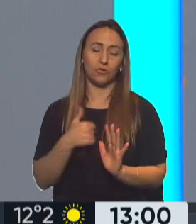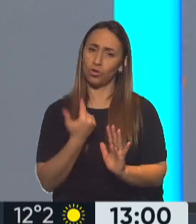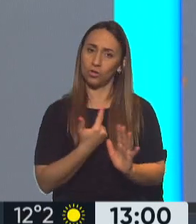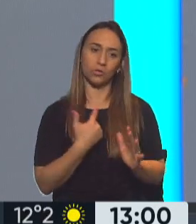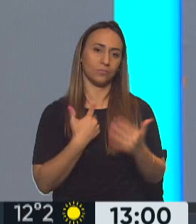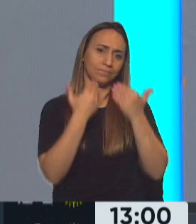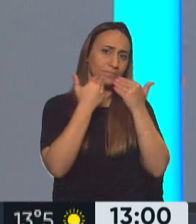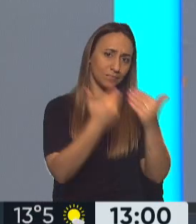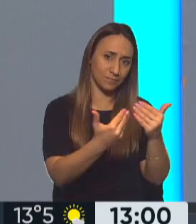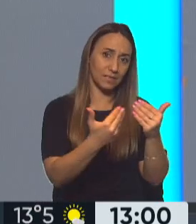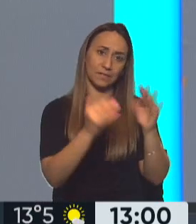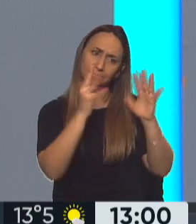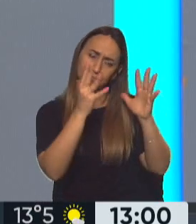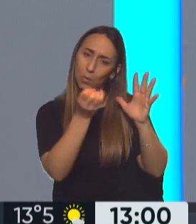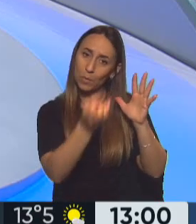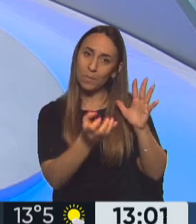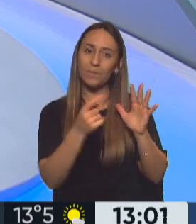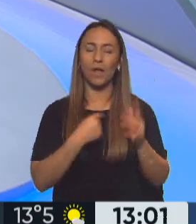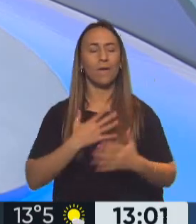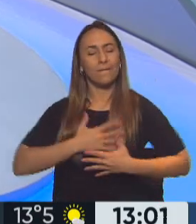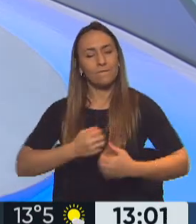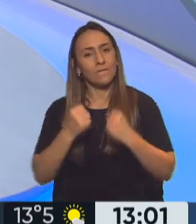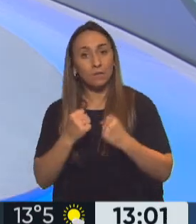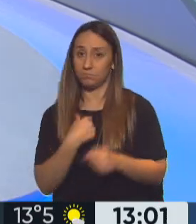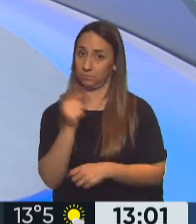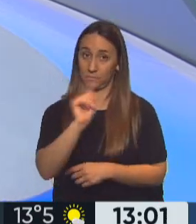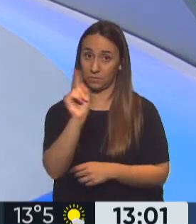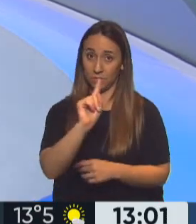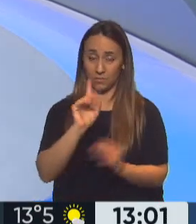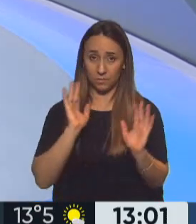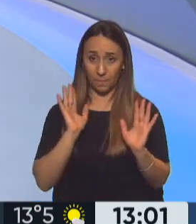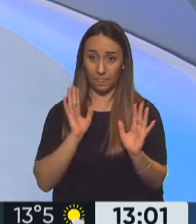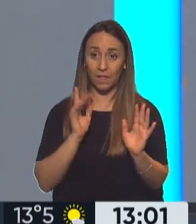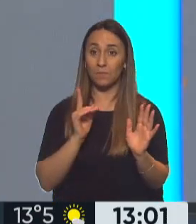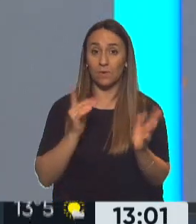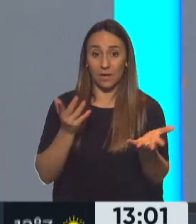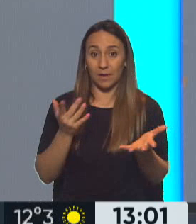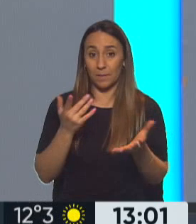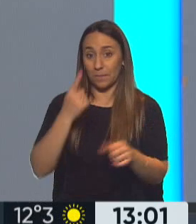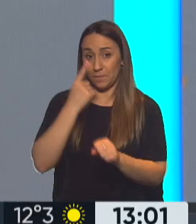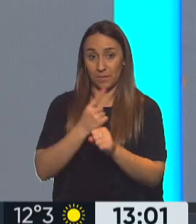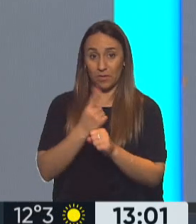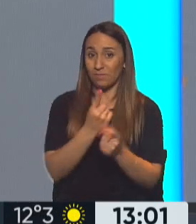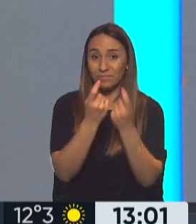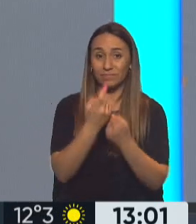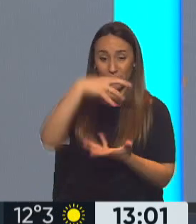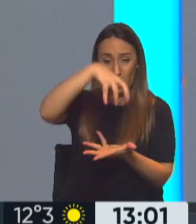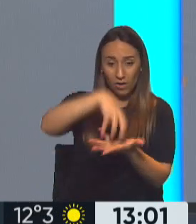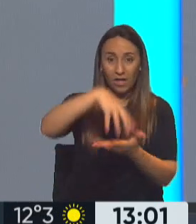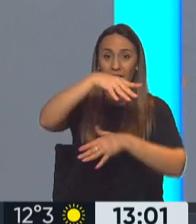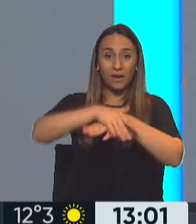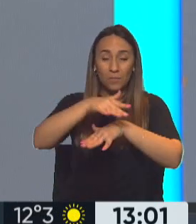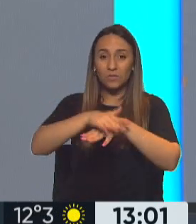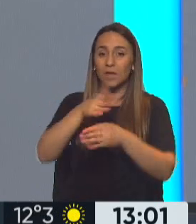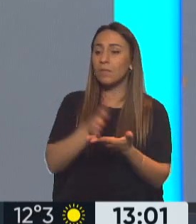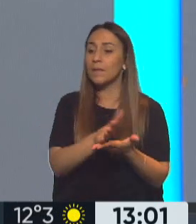absolutamente contundente, pero no podemos celebrarlo. Claro. Porque para celebrarlo lo que tenemos ante nada que tener es un órgano que regule. El órgano nunca se